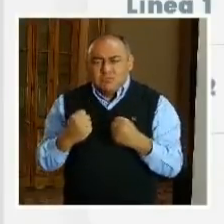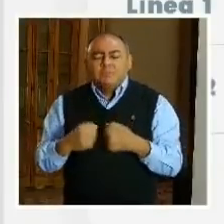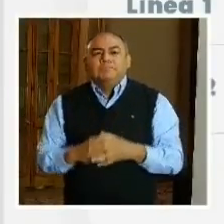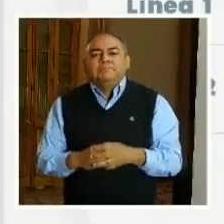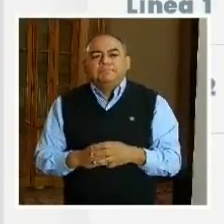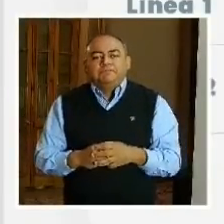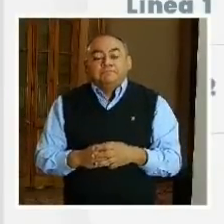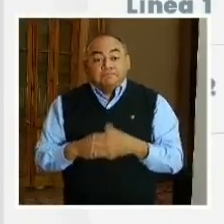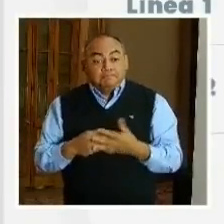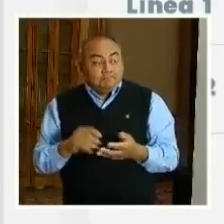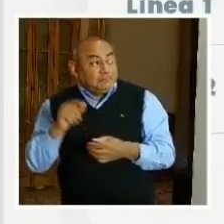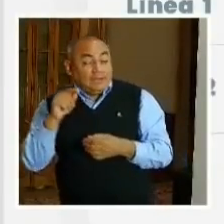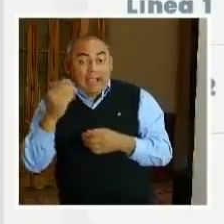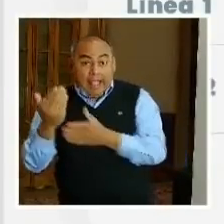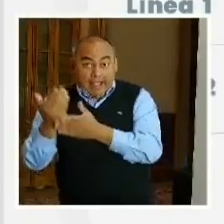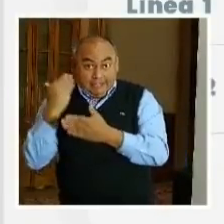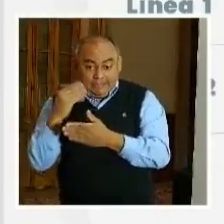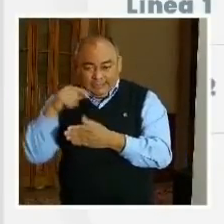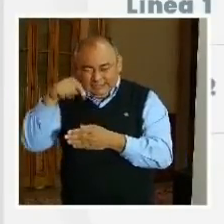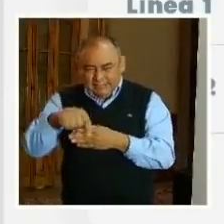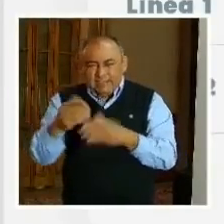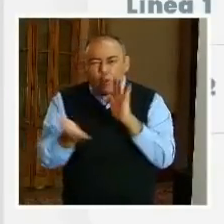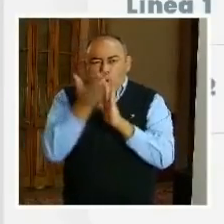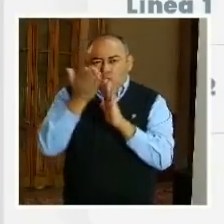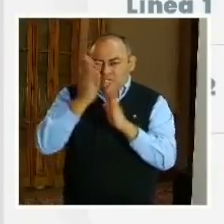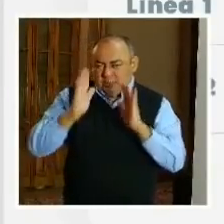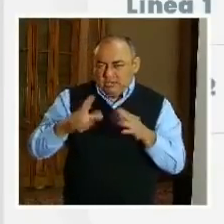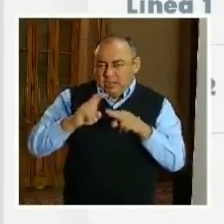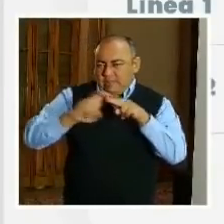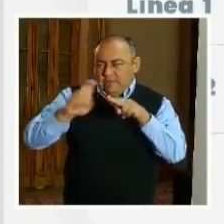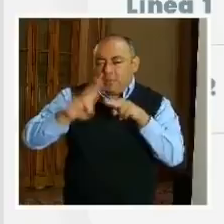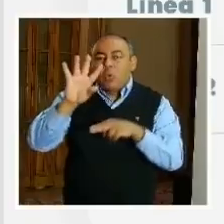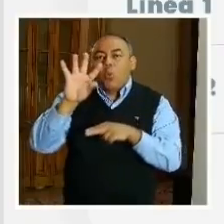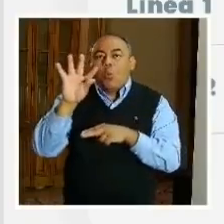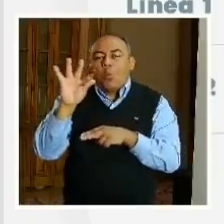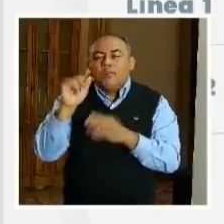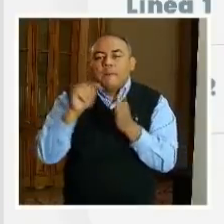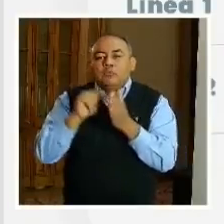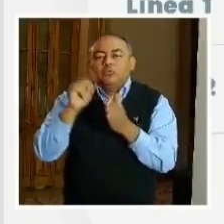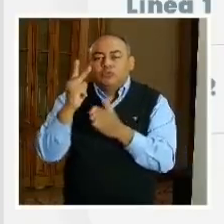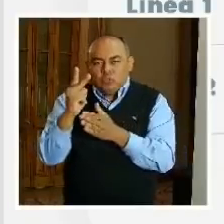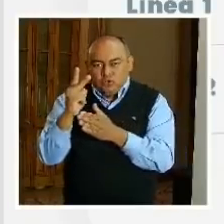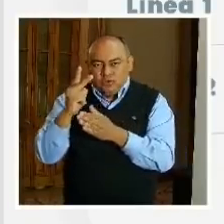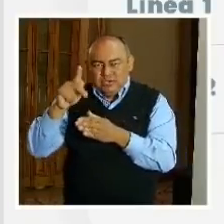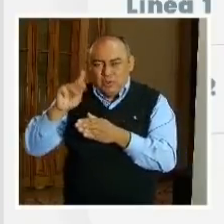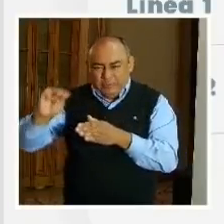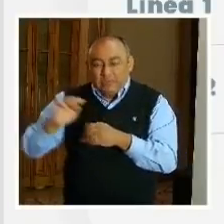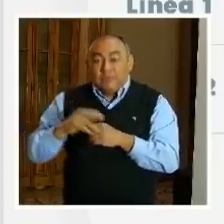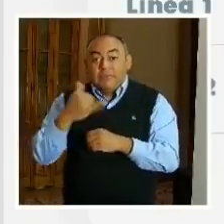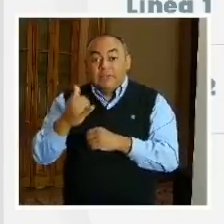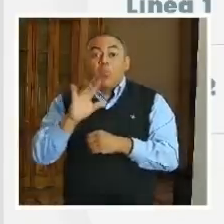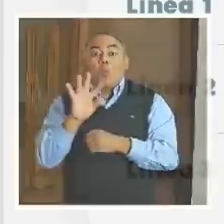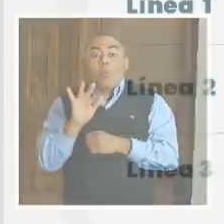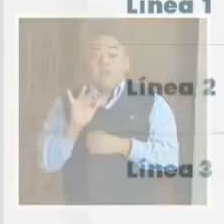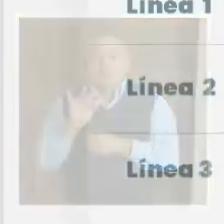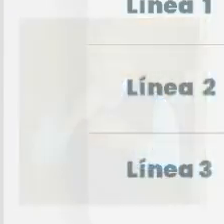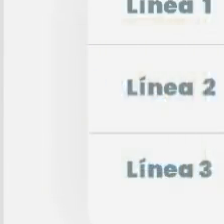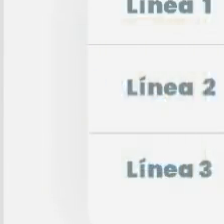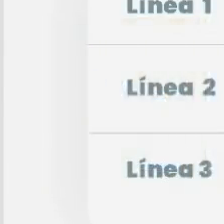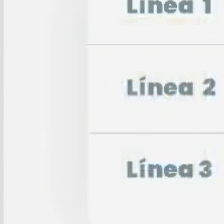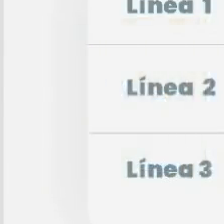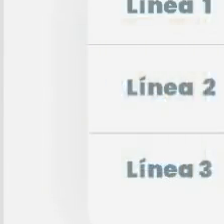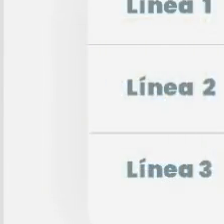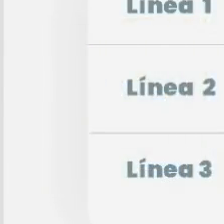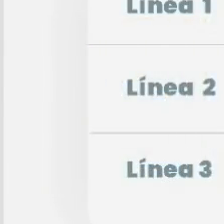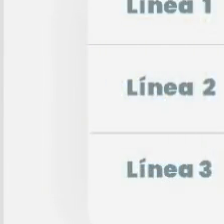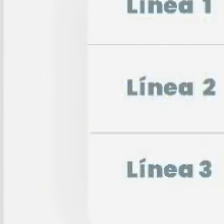Esto es lo que está construido hasta ahorita de metro: 40.2 kilómetros y 40 estaciones en la línea 1, 2 y 3.